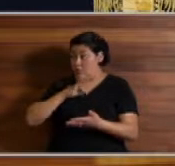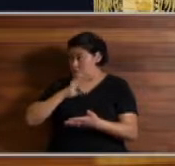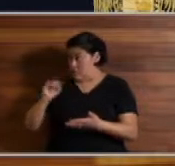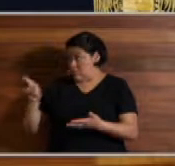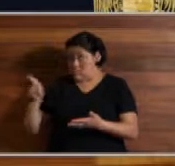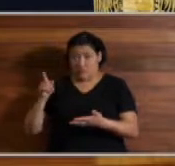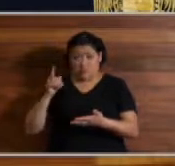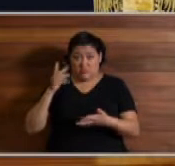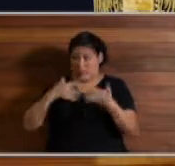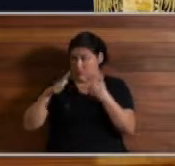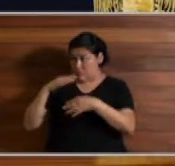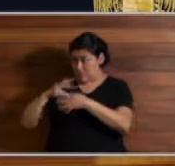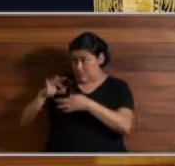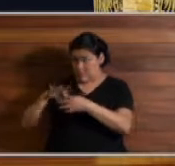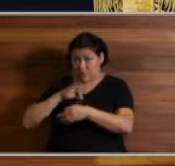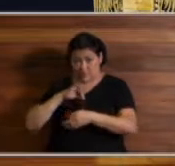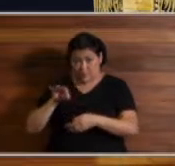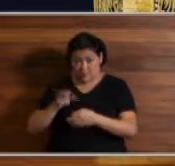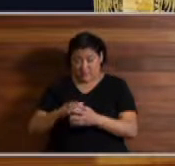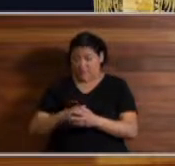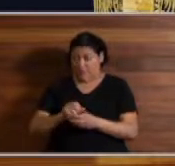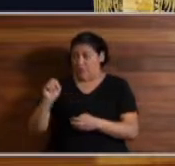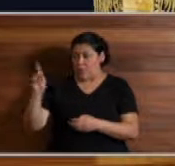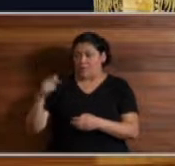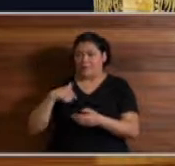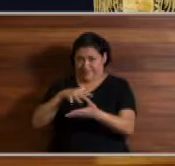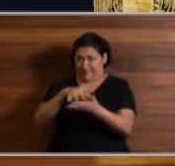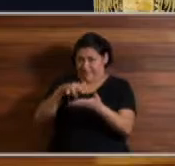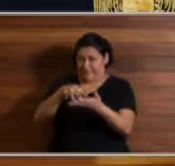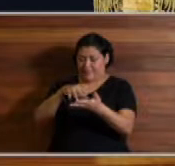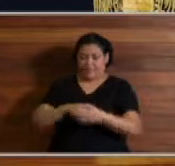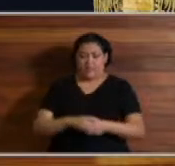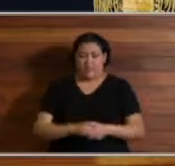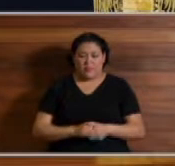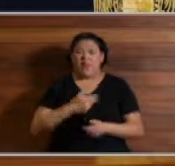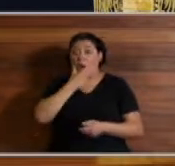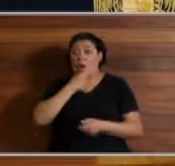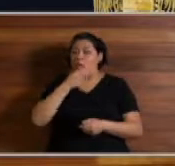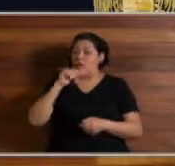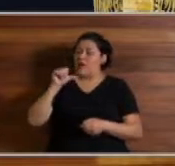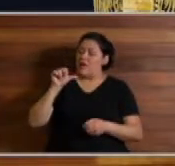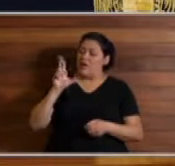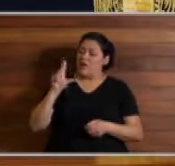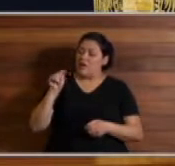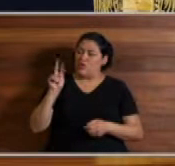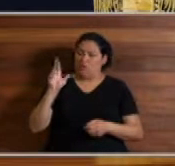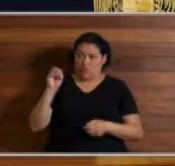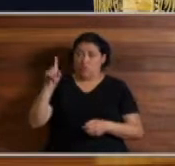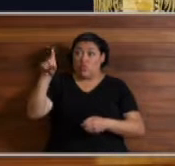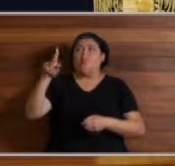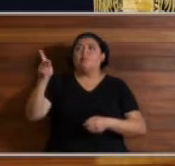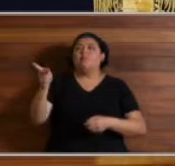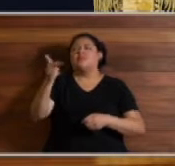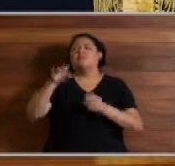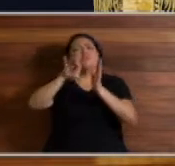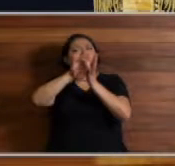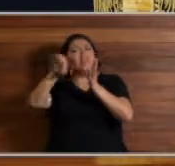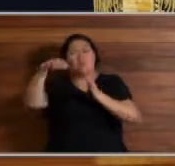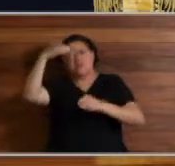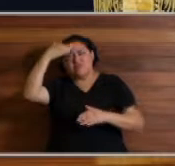dispuestos para contestar. Muy bien. Arturo Caballero dice, ¿cómo formular una política pública